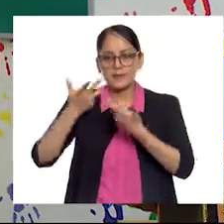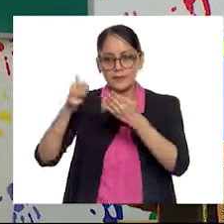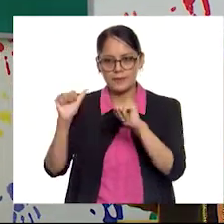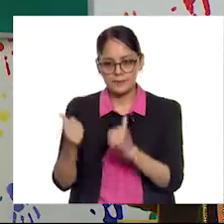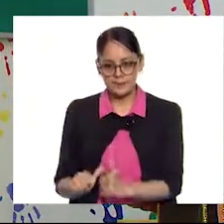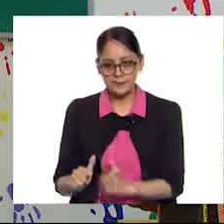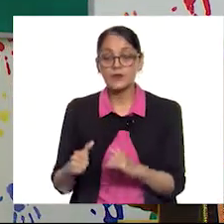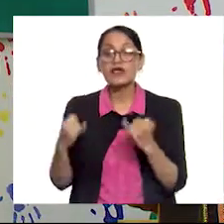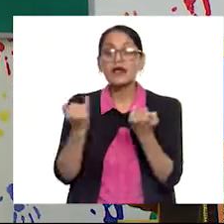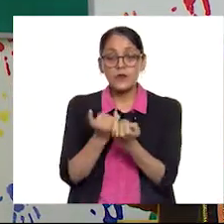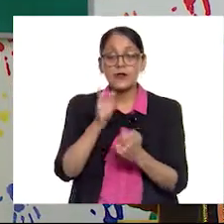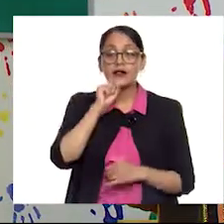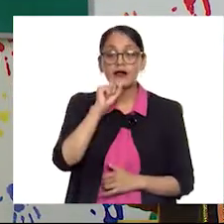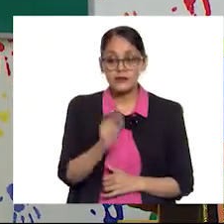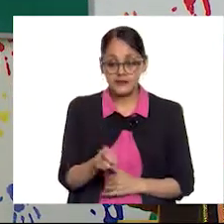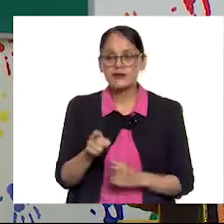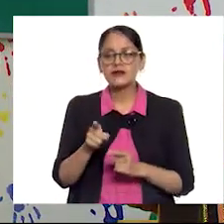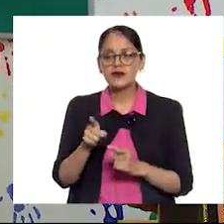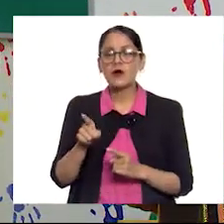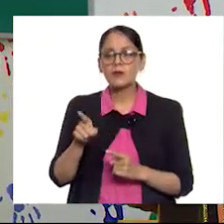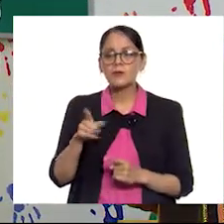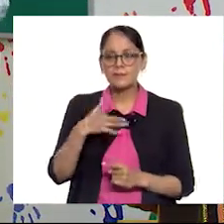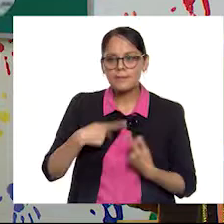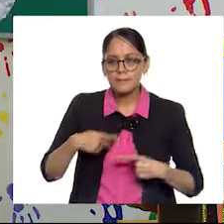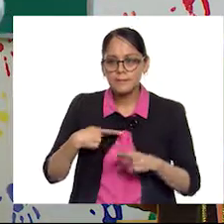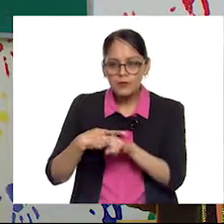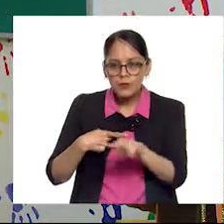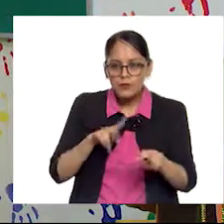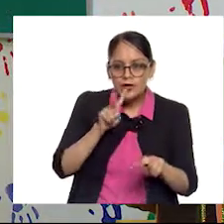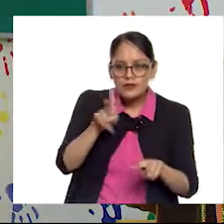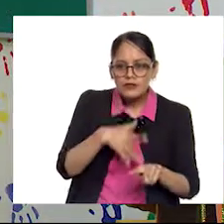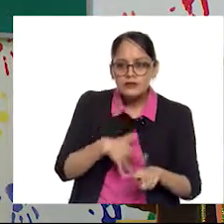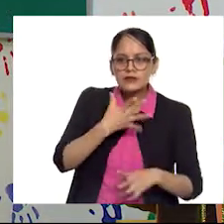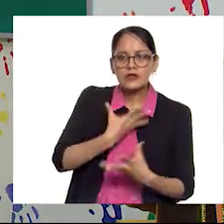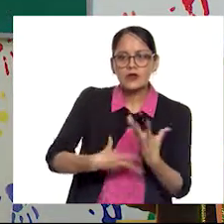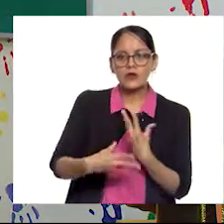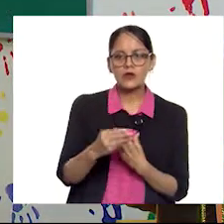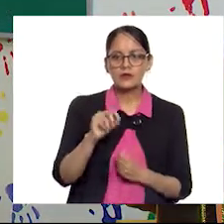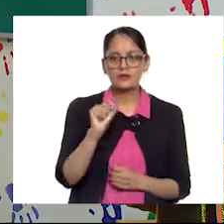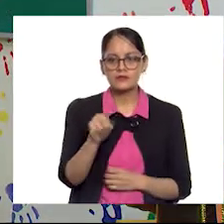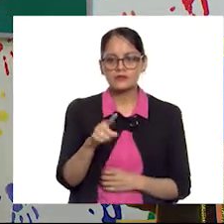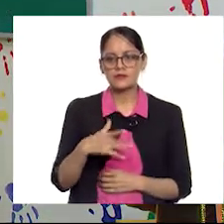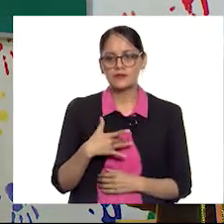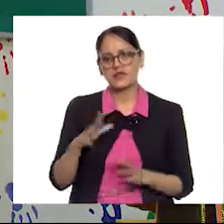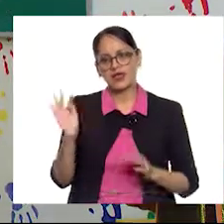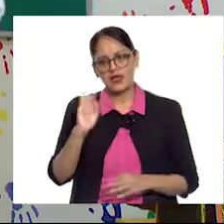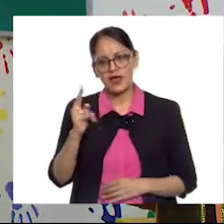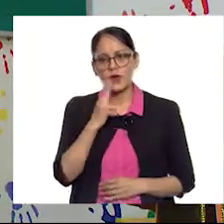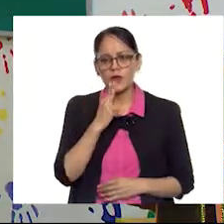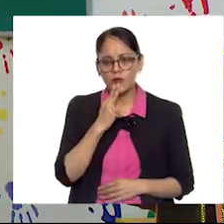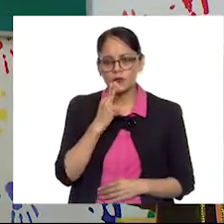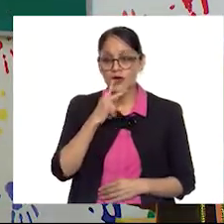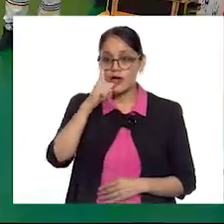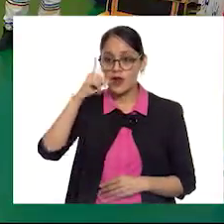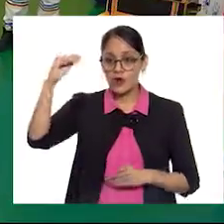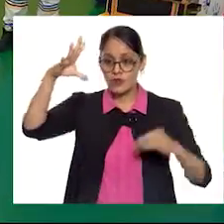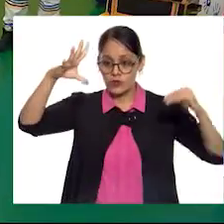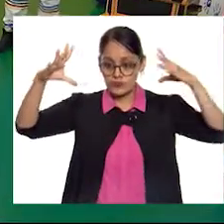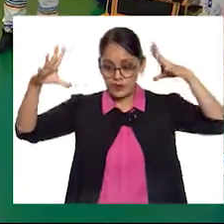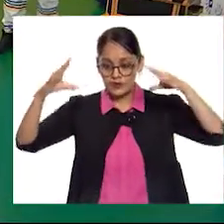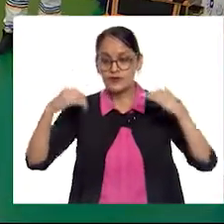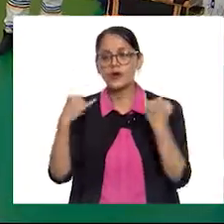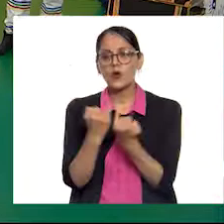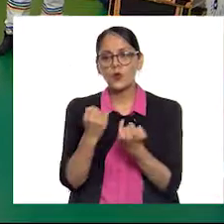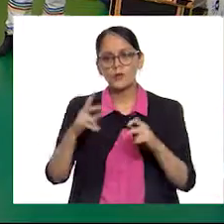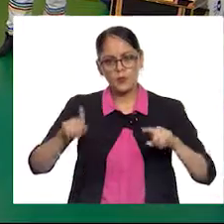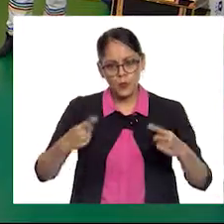busca es también transmitir y que nuestro público sienta lo que nosotros estamos representando, ya sea sí. utilizando también luces o lo que